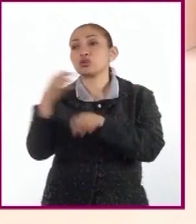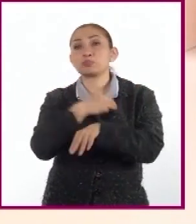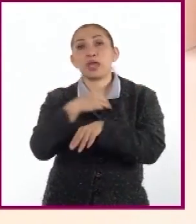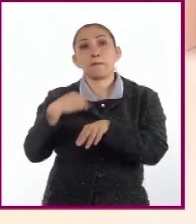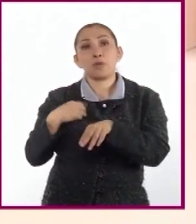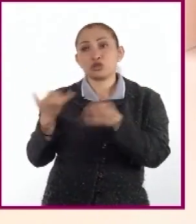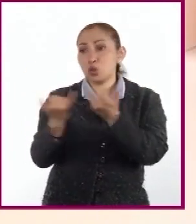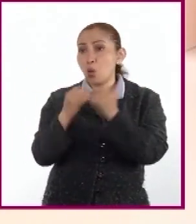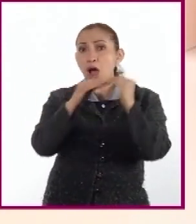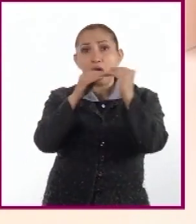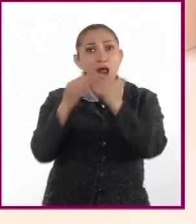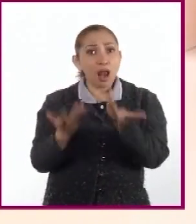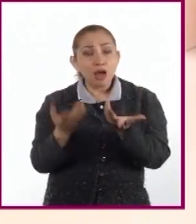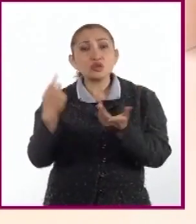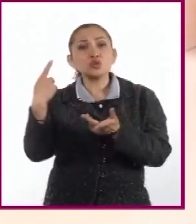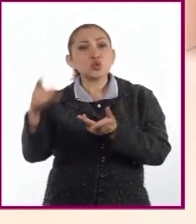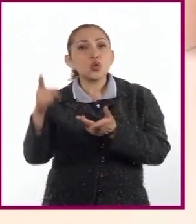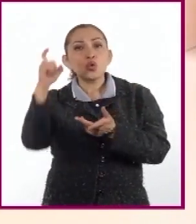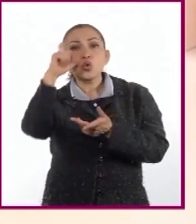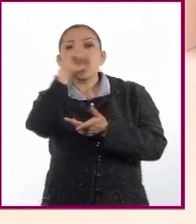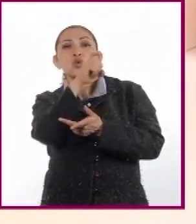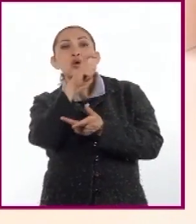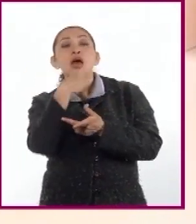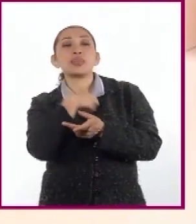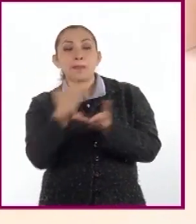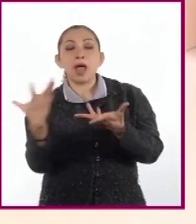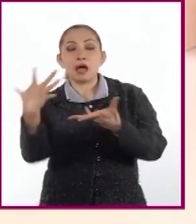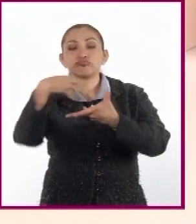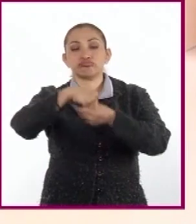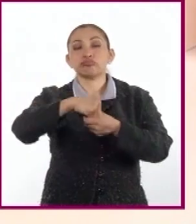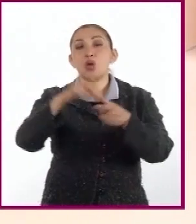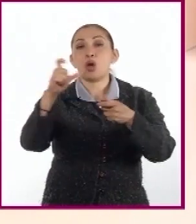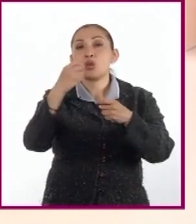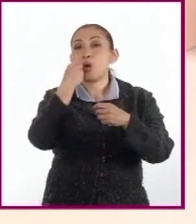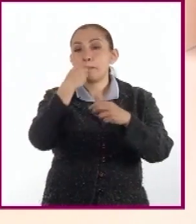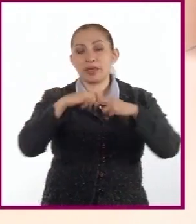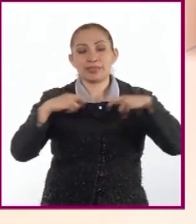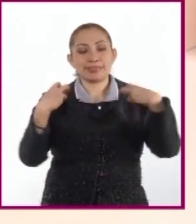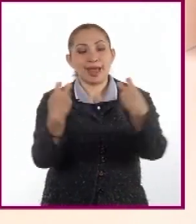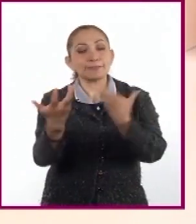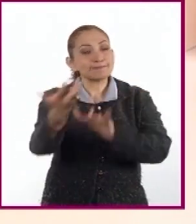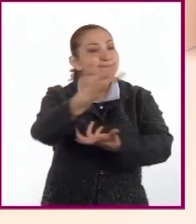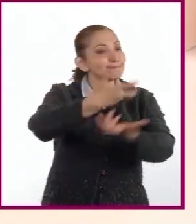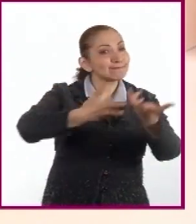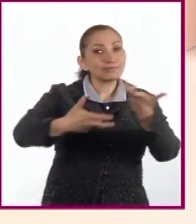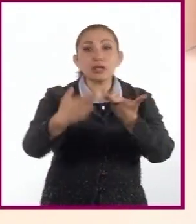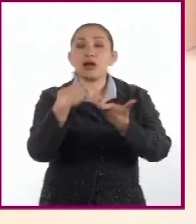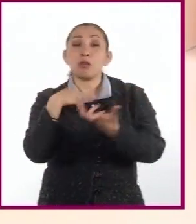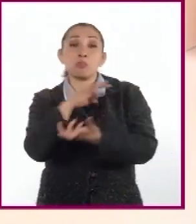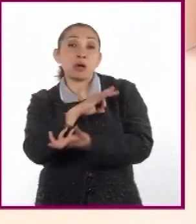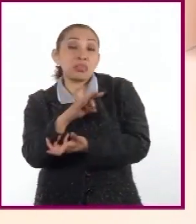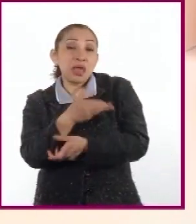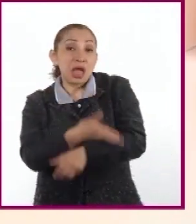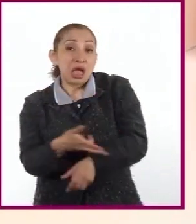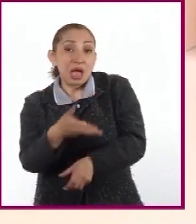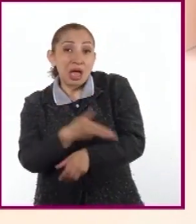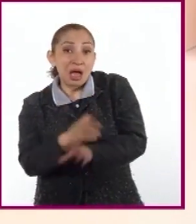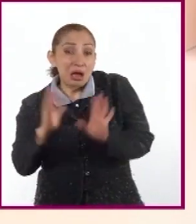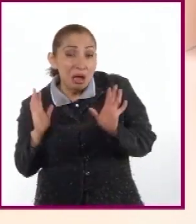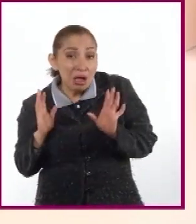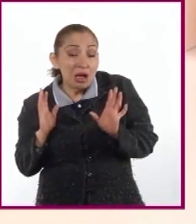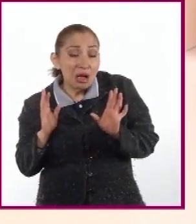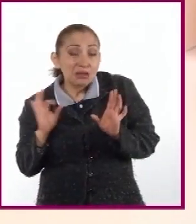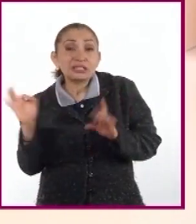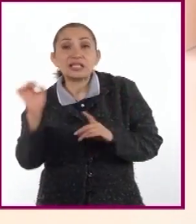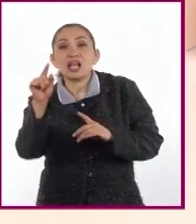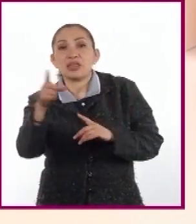su familia. Su desafío es lograr su inclusión a la hora de la comida. Por su probable solución o estrategia a seguir